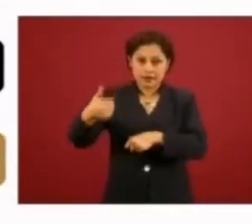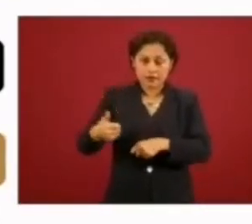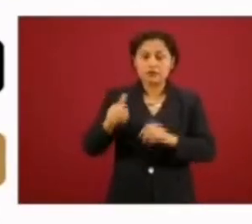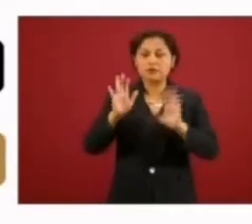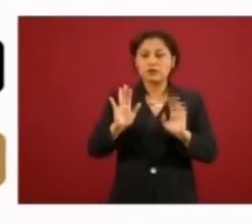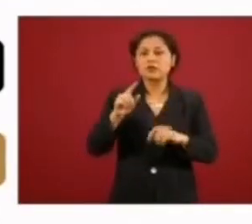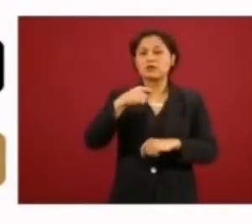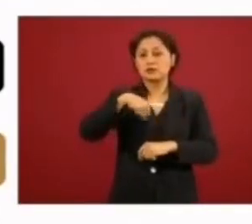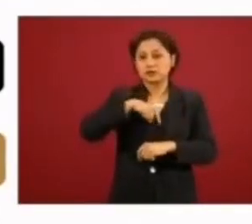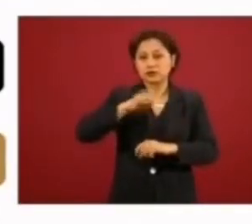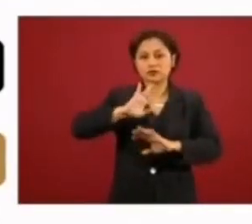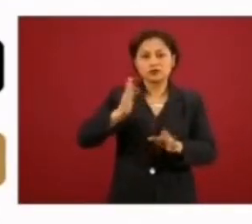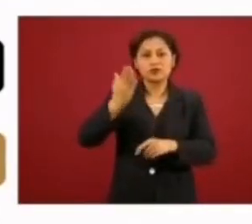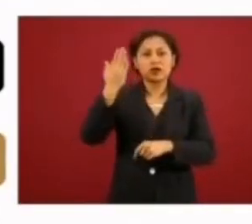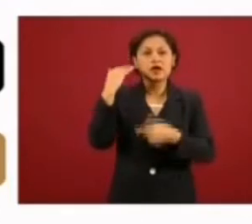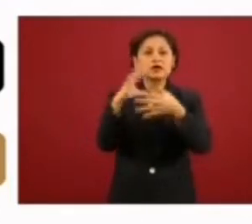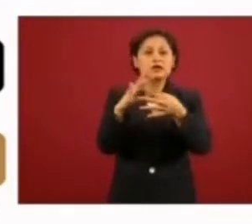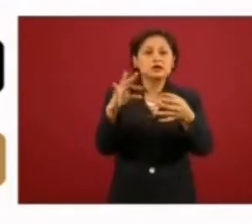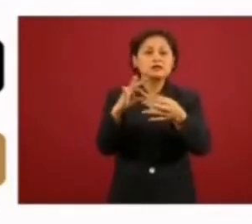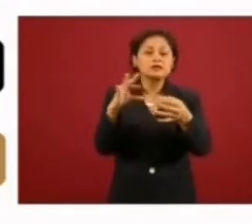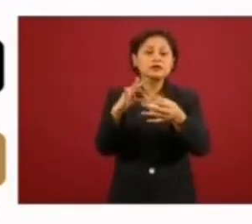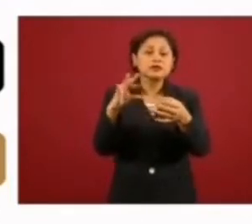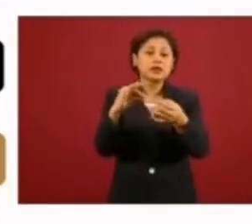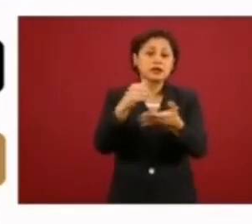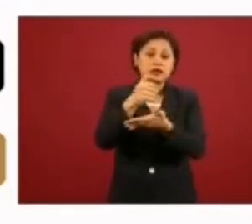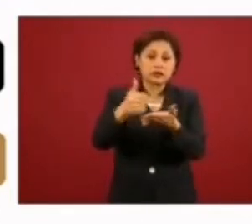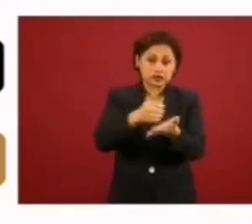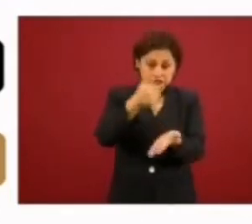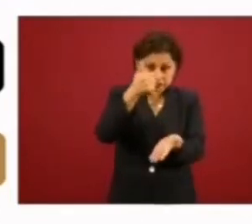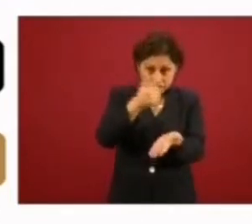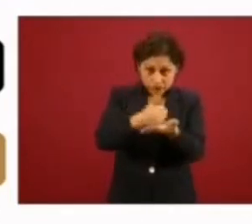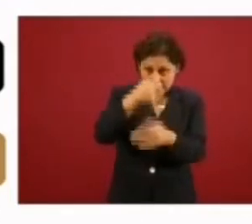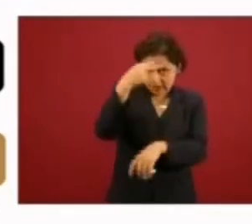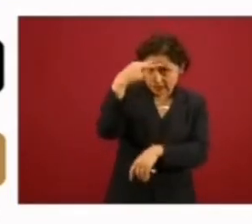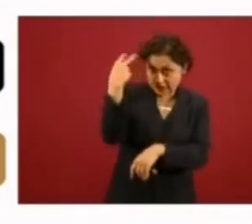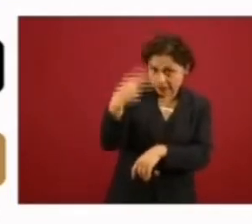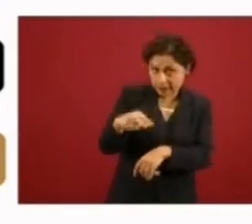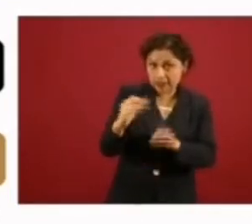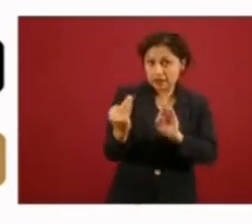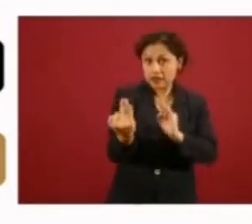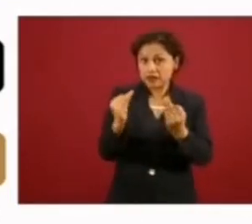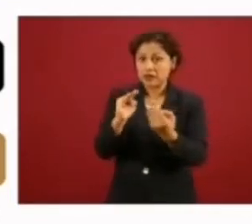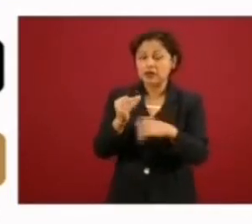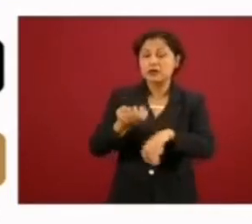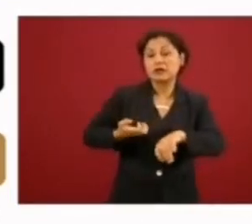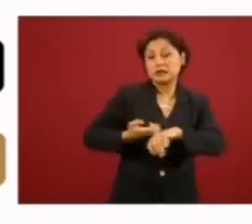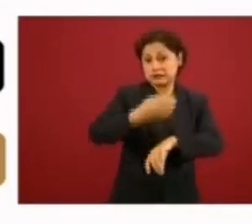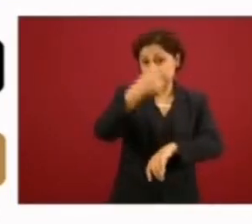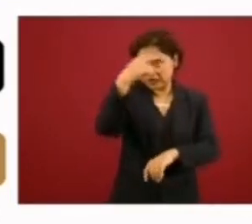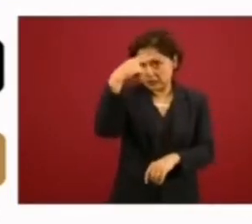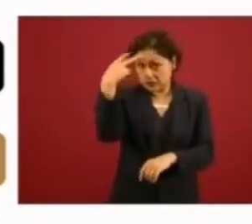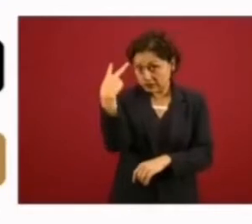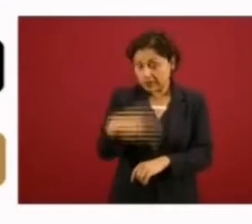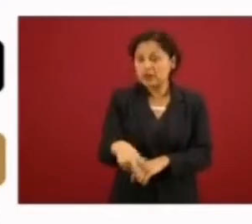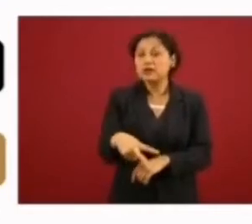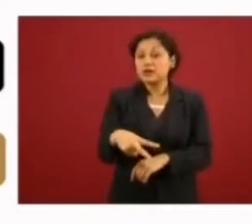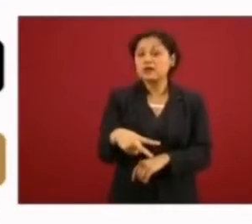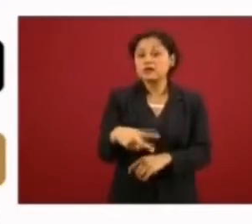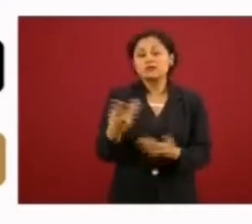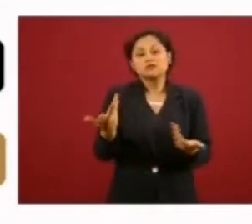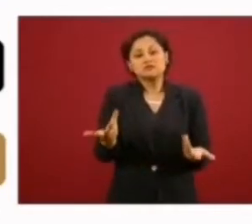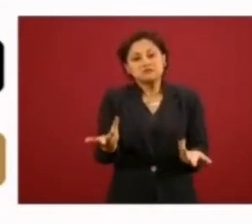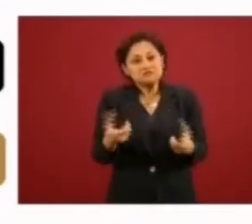que la región metropolitana del Valle de México, que es la Ciudad de México y la zona conurbada en el Estado de México, dado que son